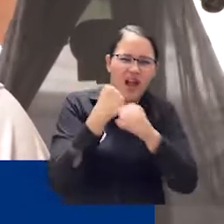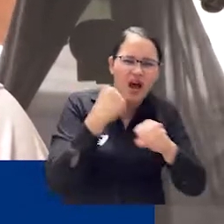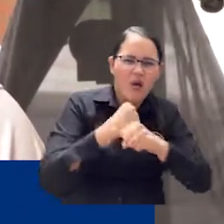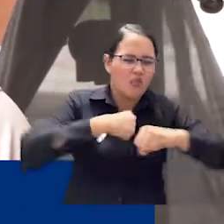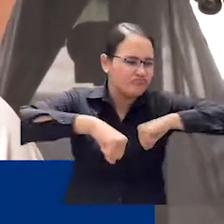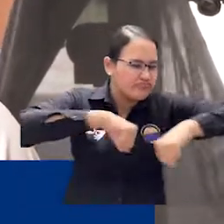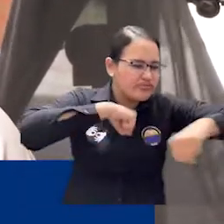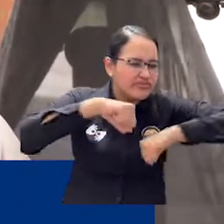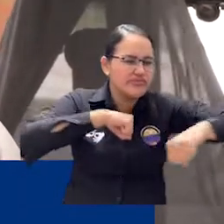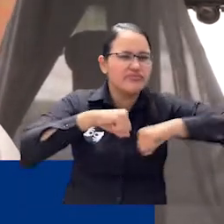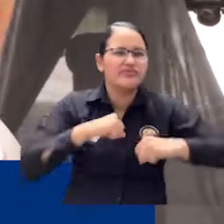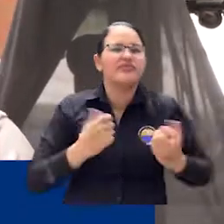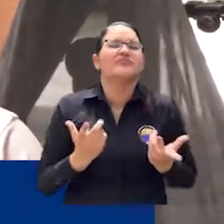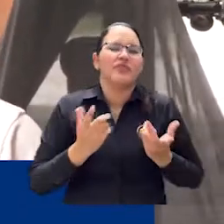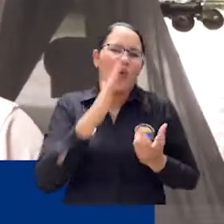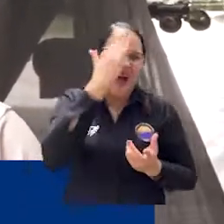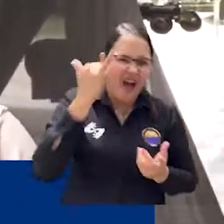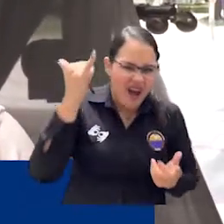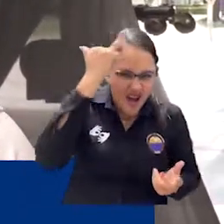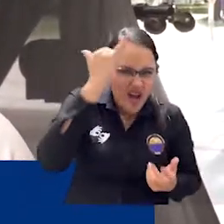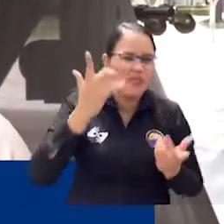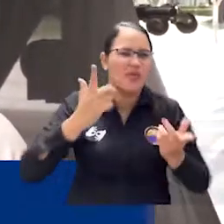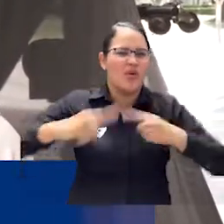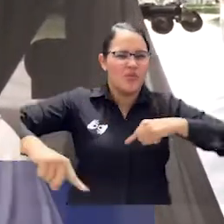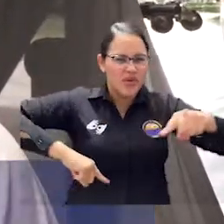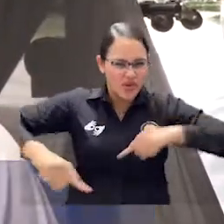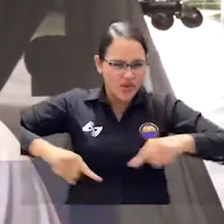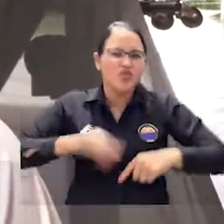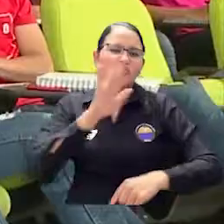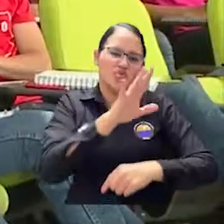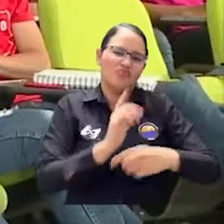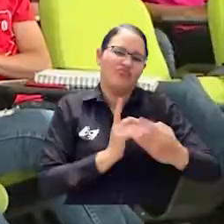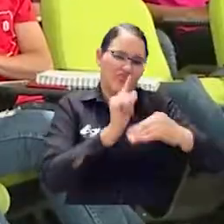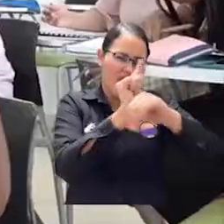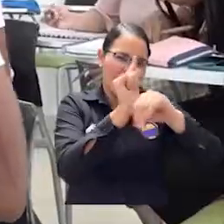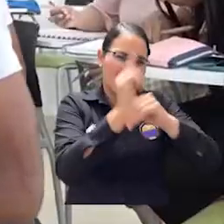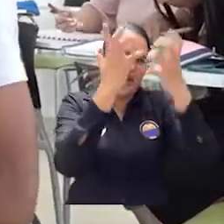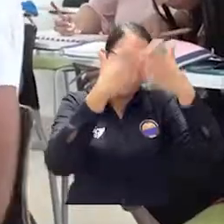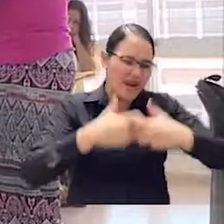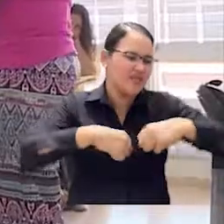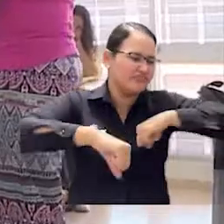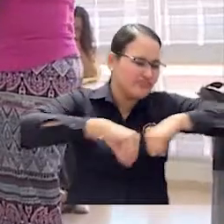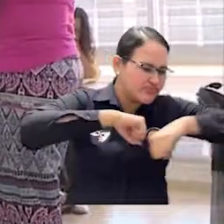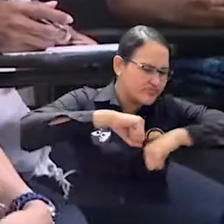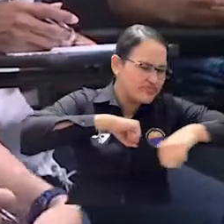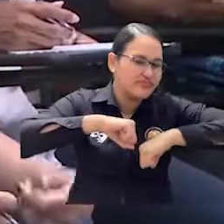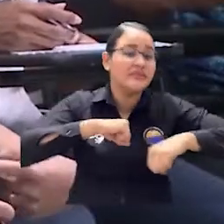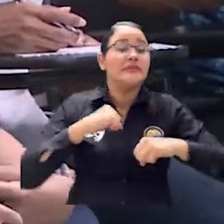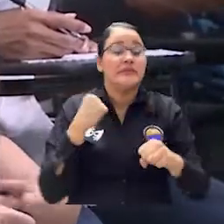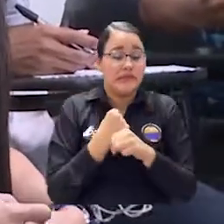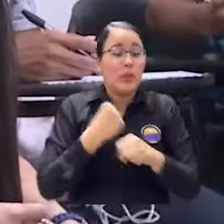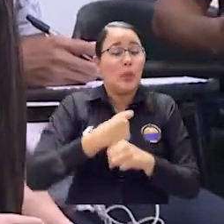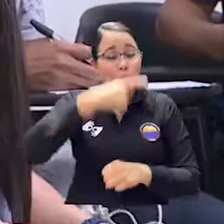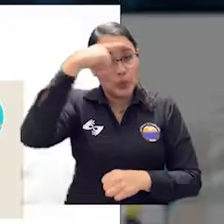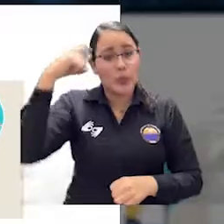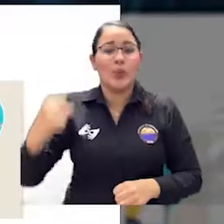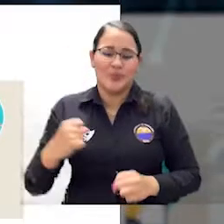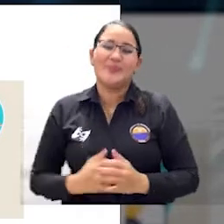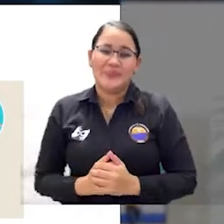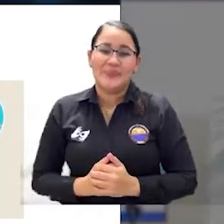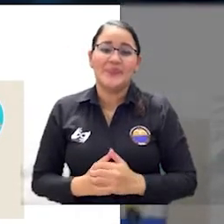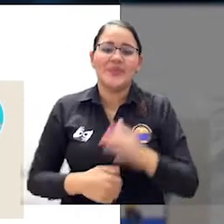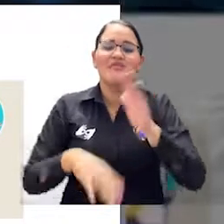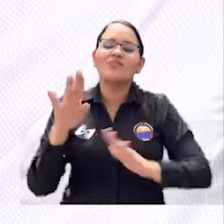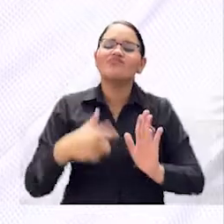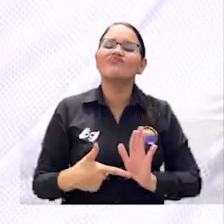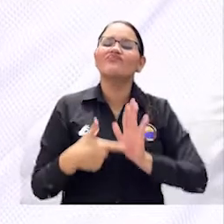ejercicio integral que se viene desarrollando académica y administrativamente al interior de la Facultad de Ciencias Empresariales y Económicas y de la